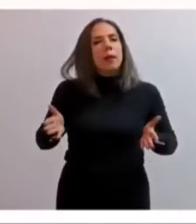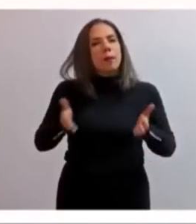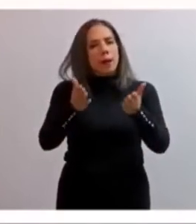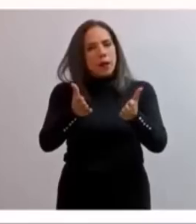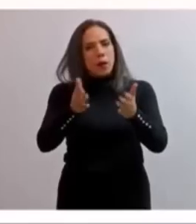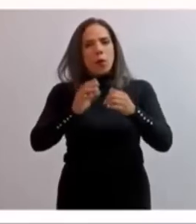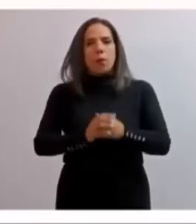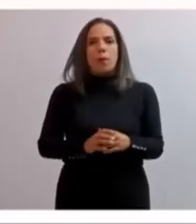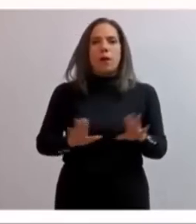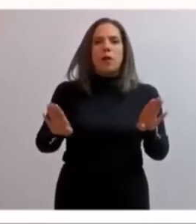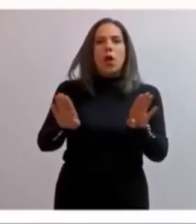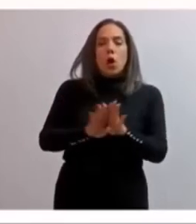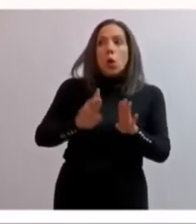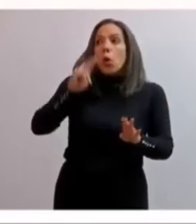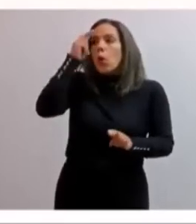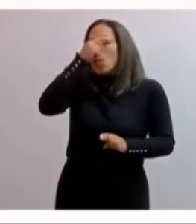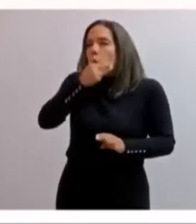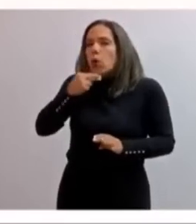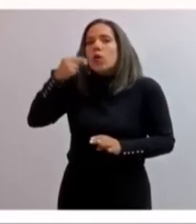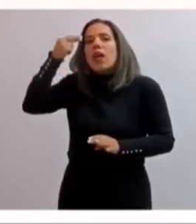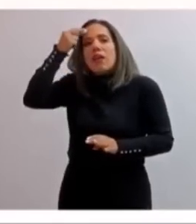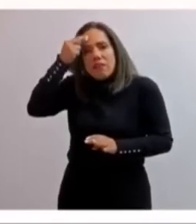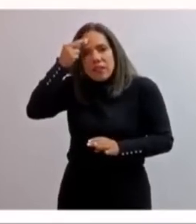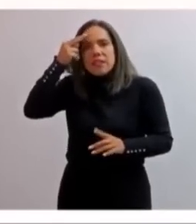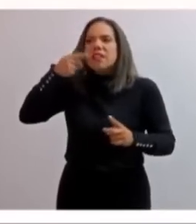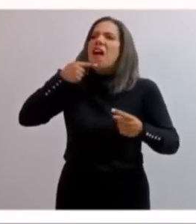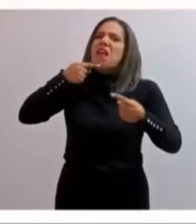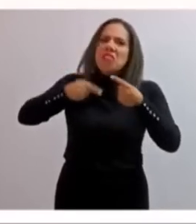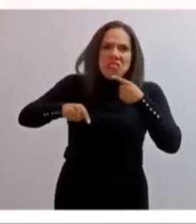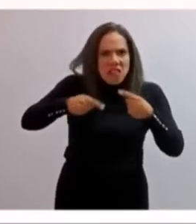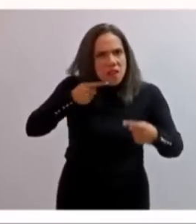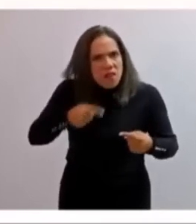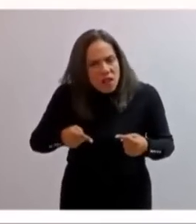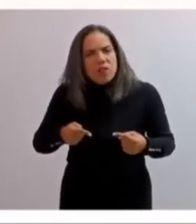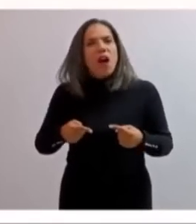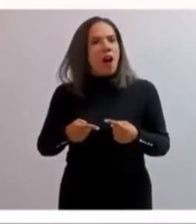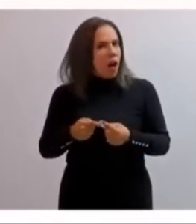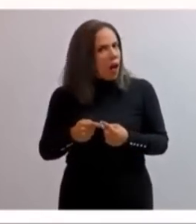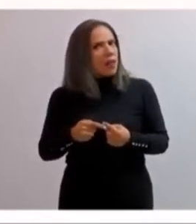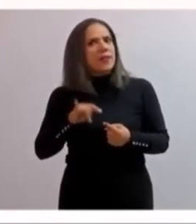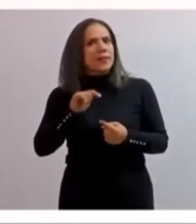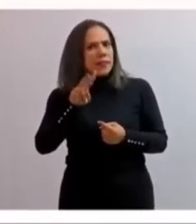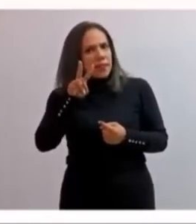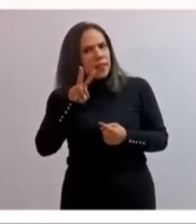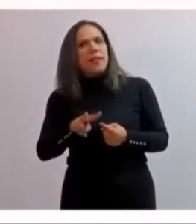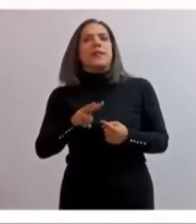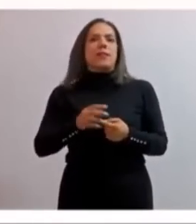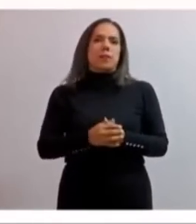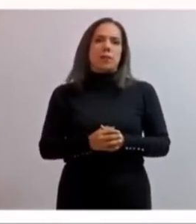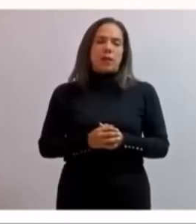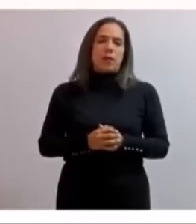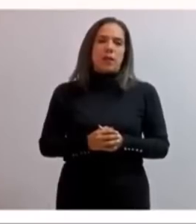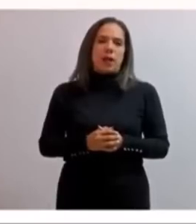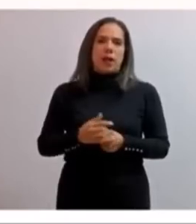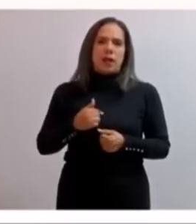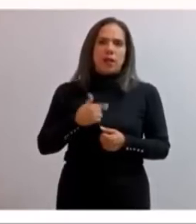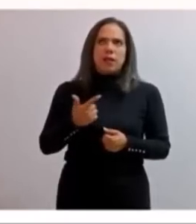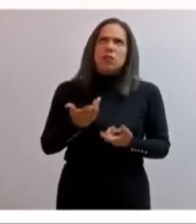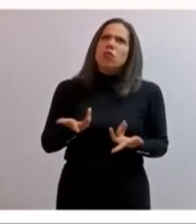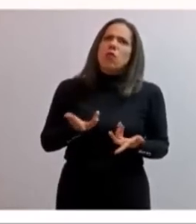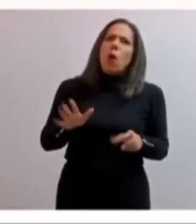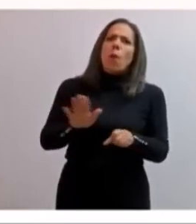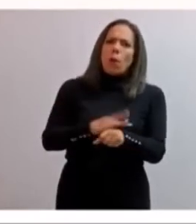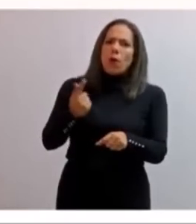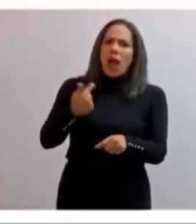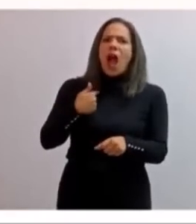necesita ser analizado, discutido sobre todo. Deliberación implica este concepto de yo puedo discutir